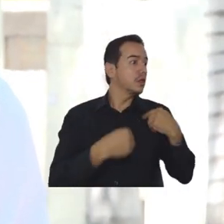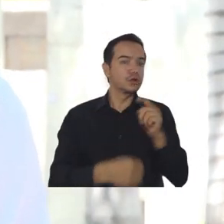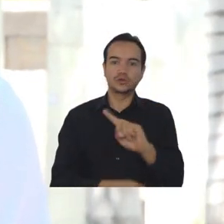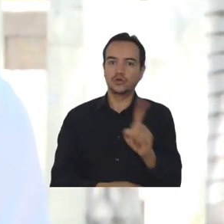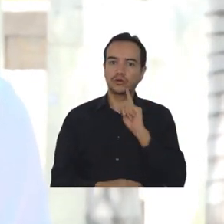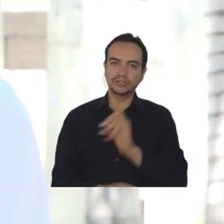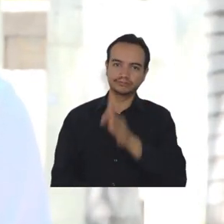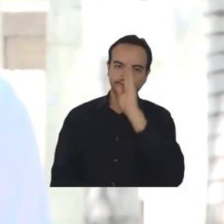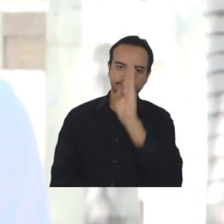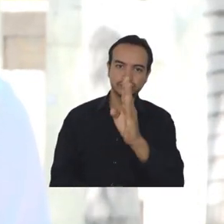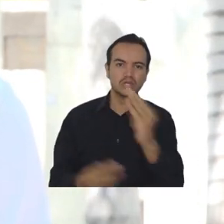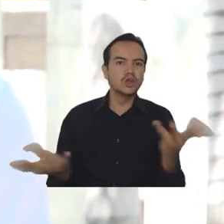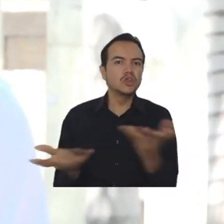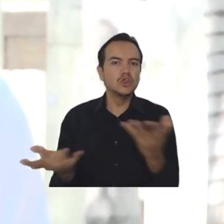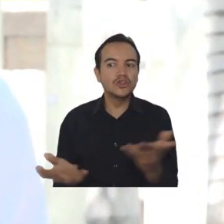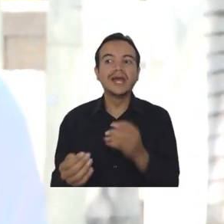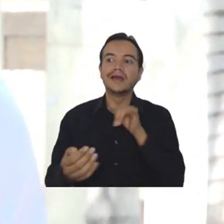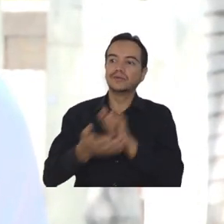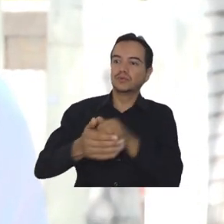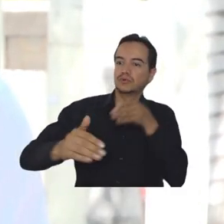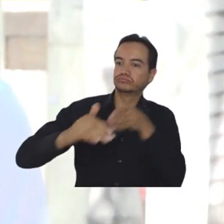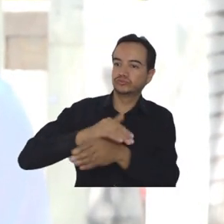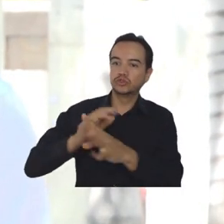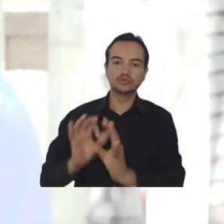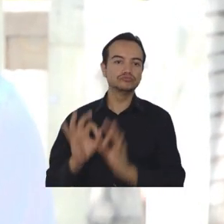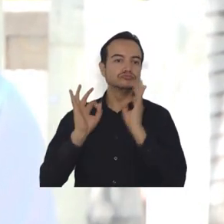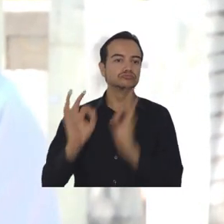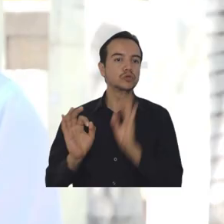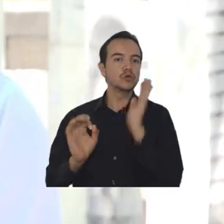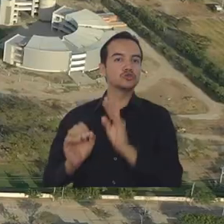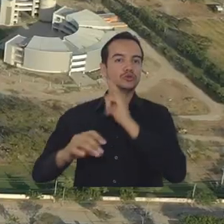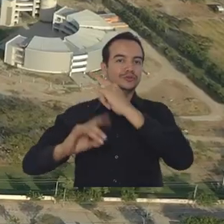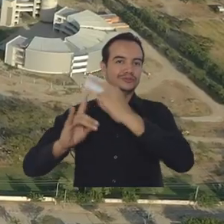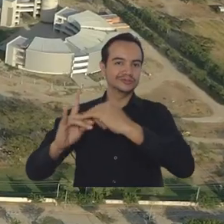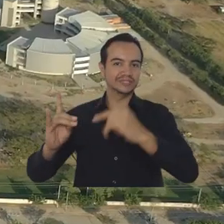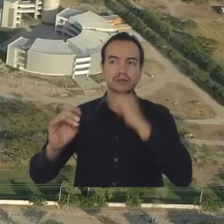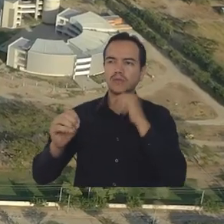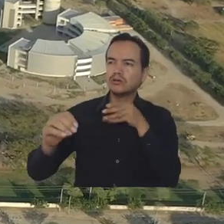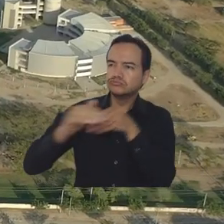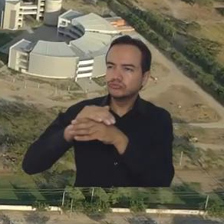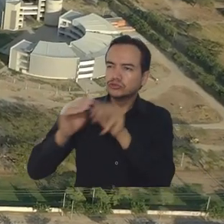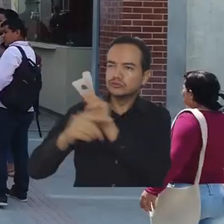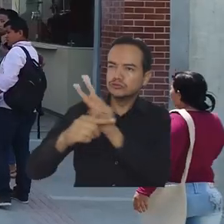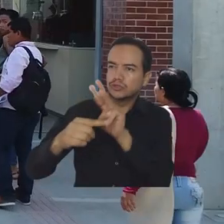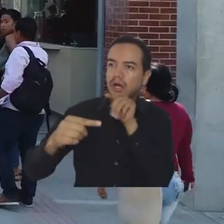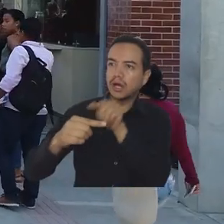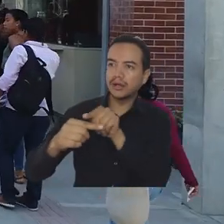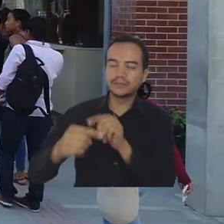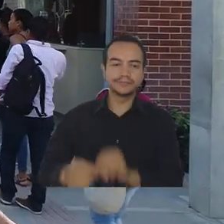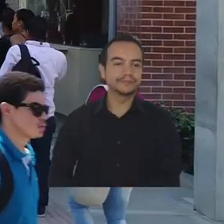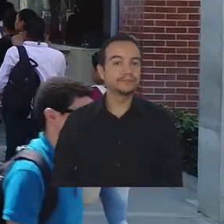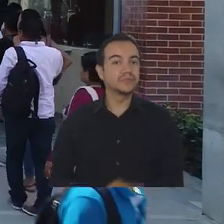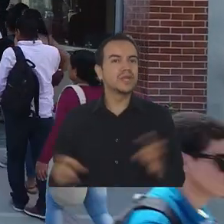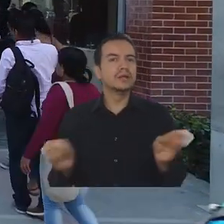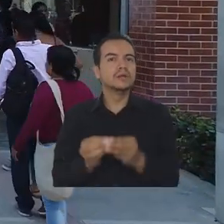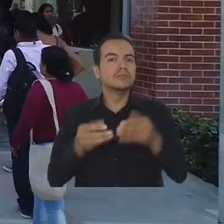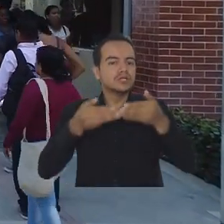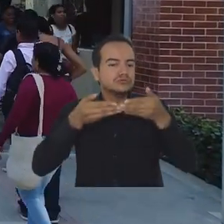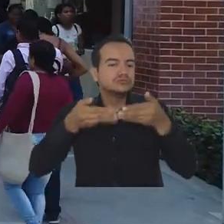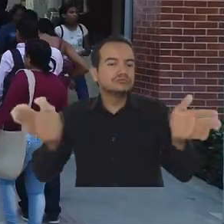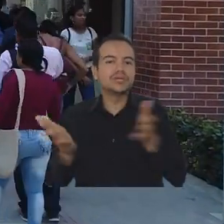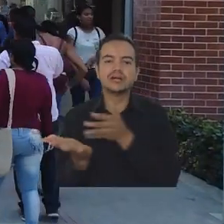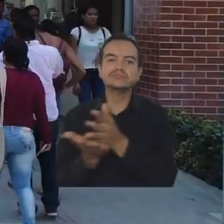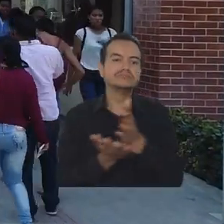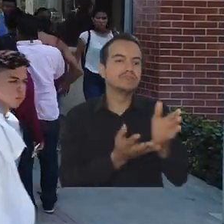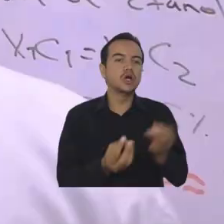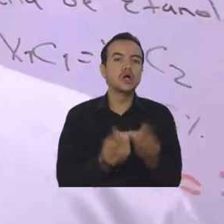información que quieran saber deberán ser consultada en los canales oficiales de la Universidad de Magdalena. Para el segundo semestre del 2023 está disponible una oferta